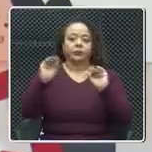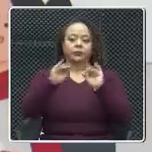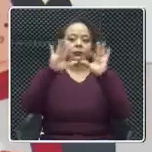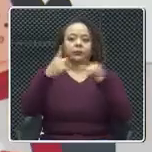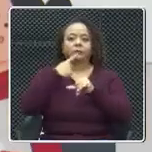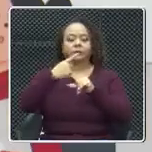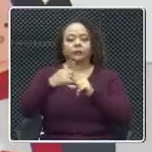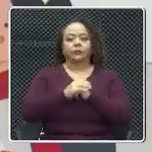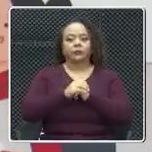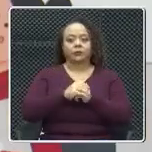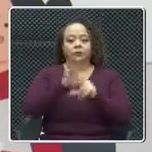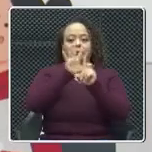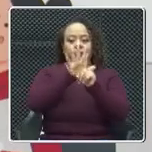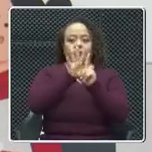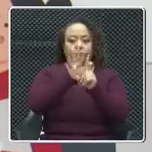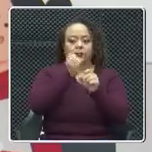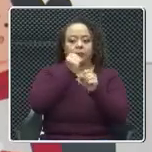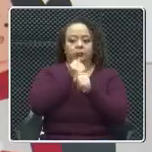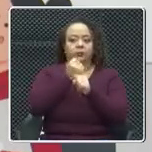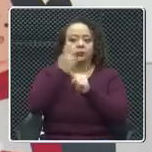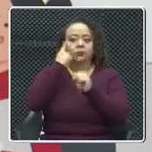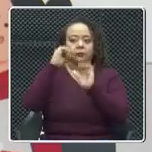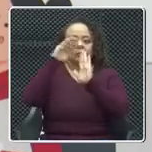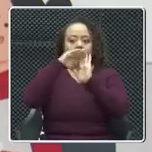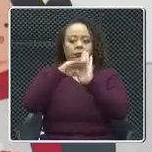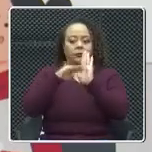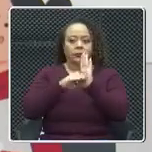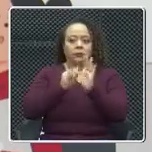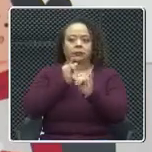en decir que el acoso laboral por protocolo